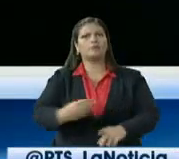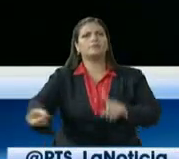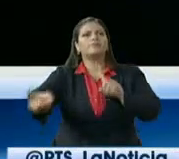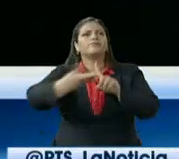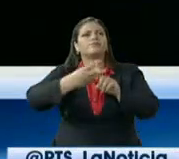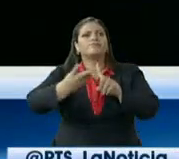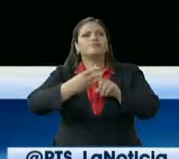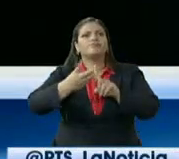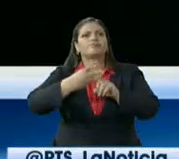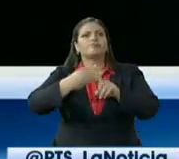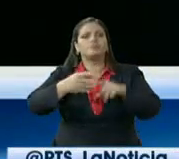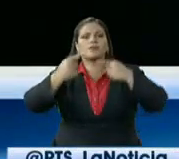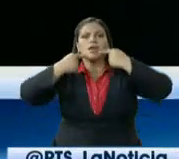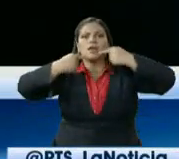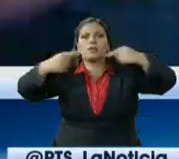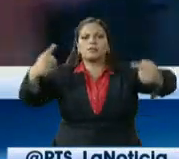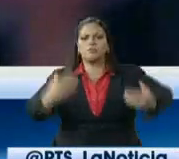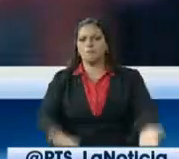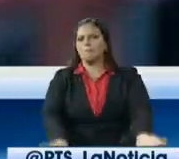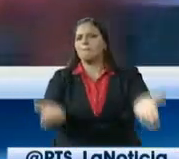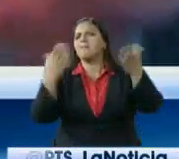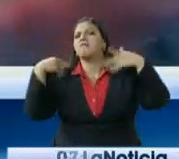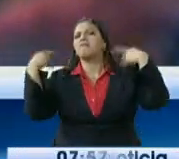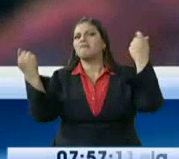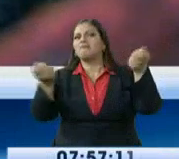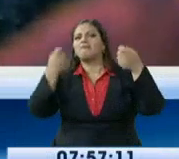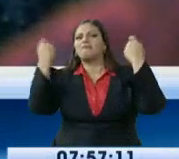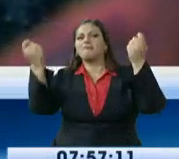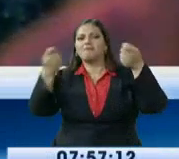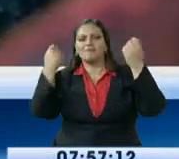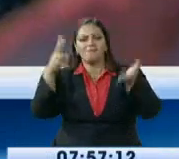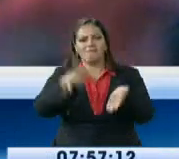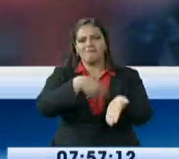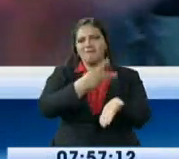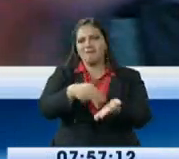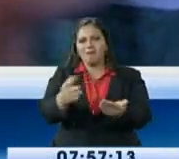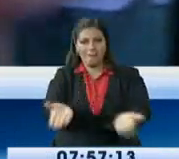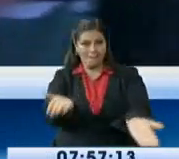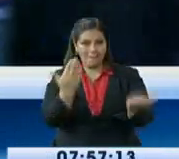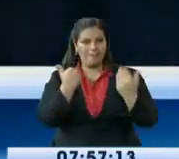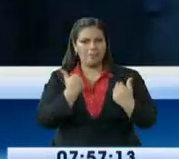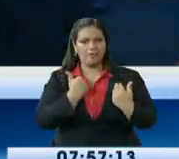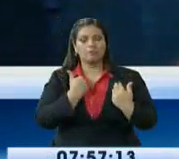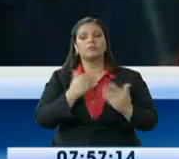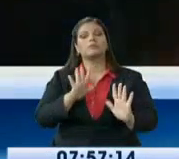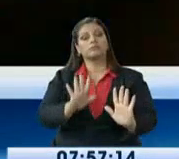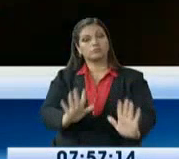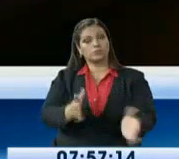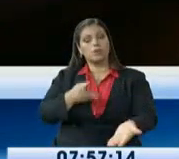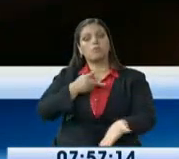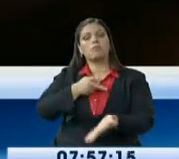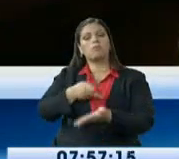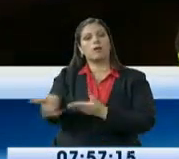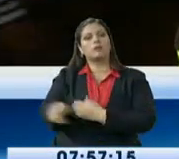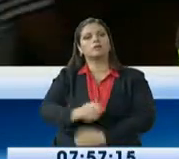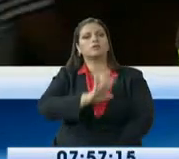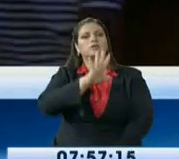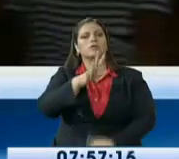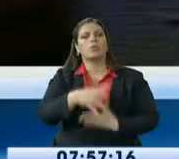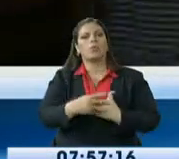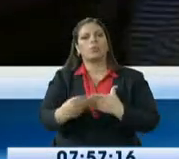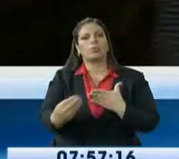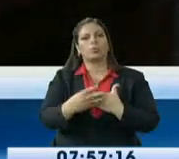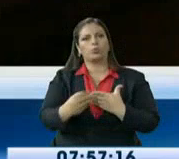red social por internet y cuyo costo por persona, según la policía, era de $5. A los padres de